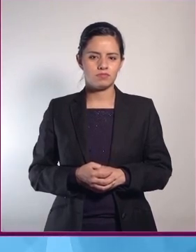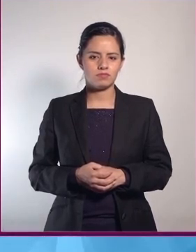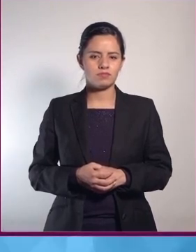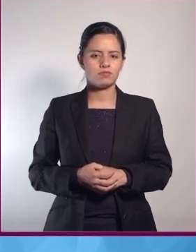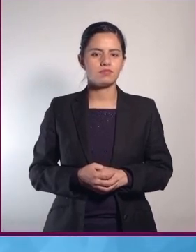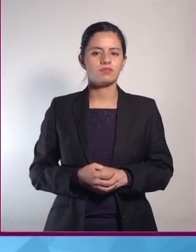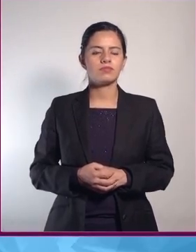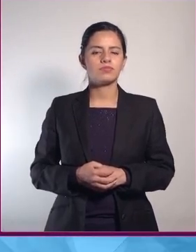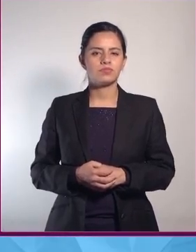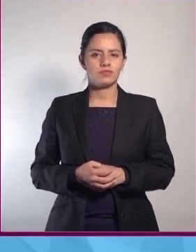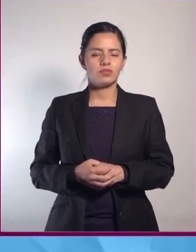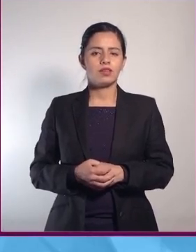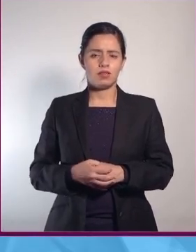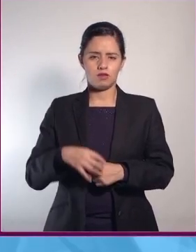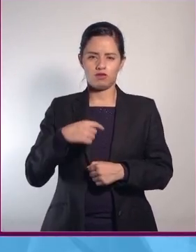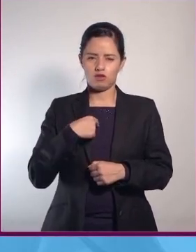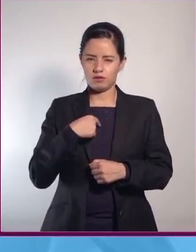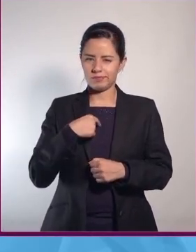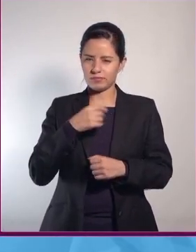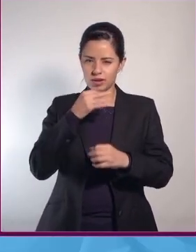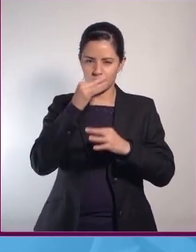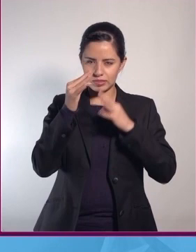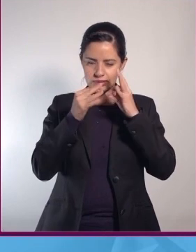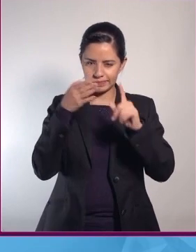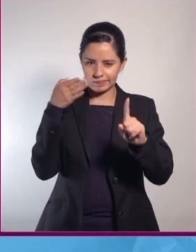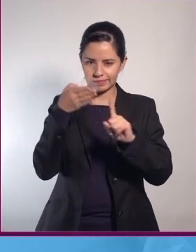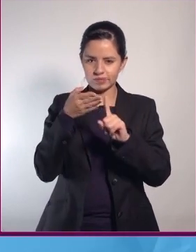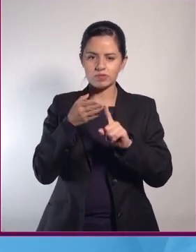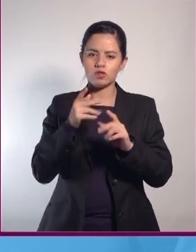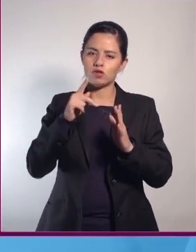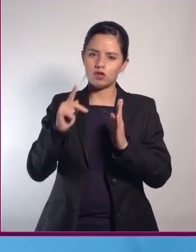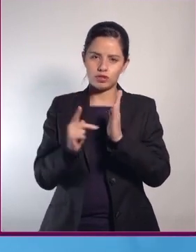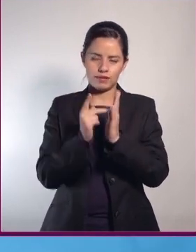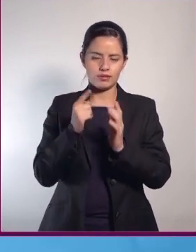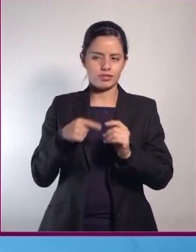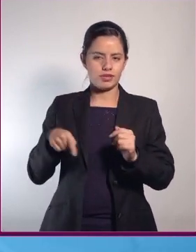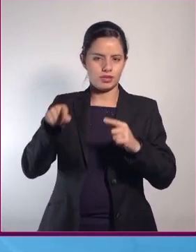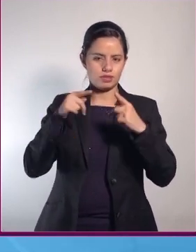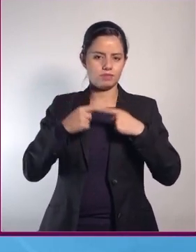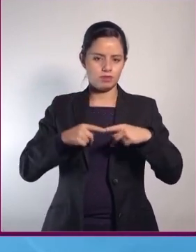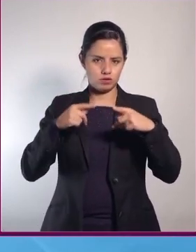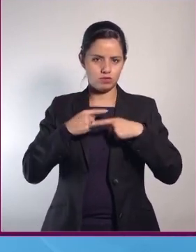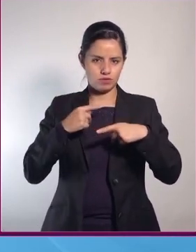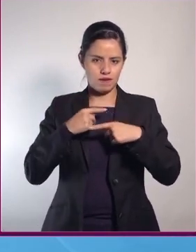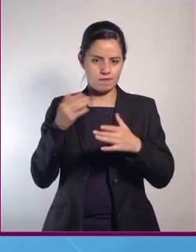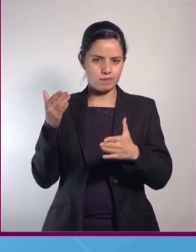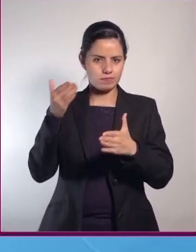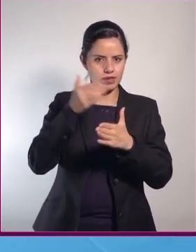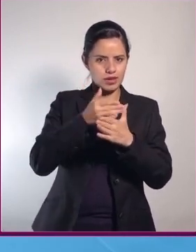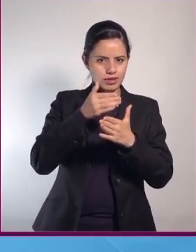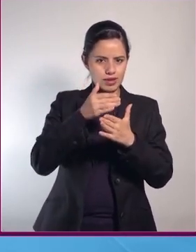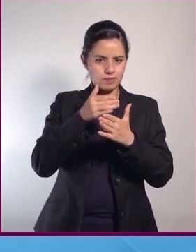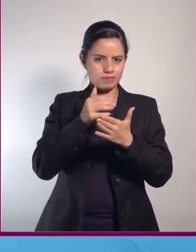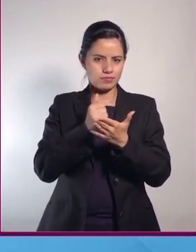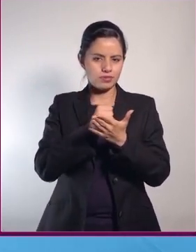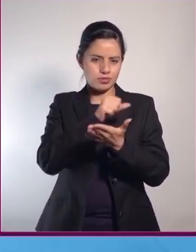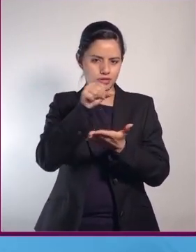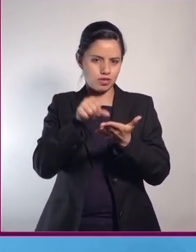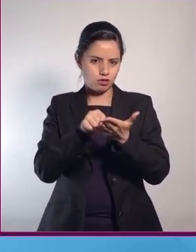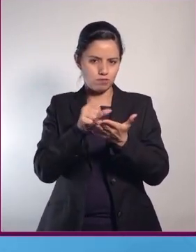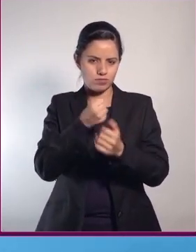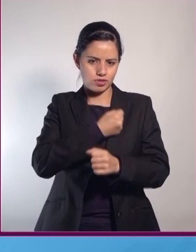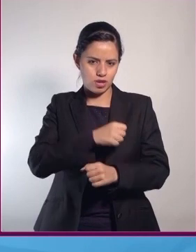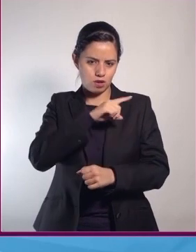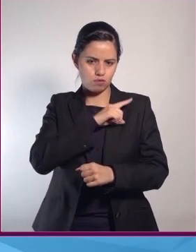El mensaje mío sería que nuevamente la población asista a los centros de salud porque nosotros estamos ya prestando